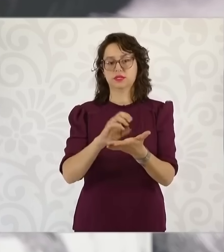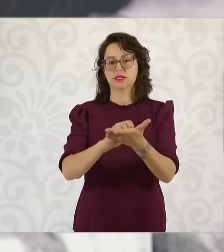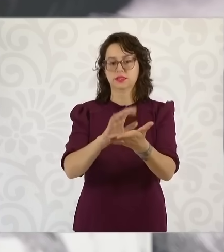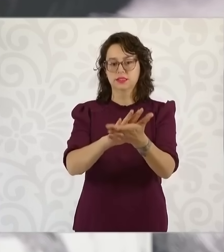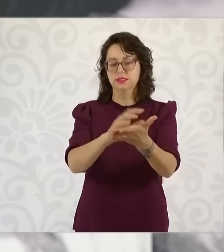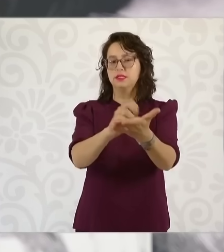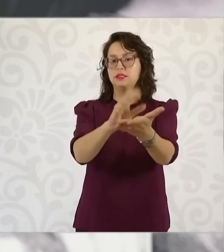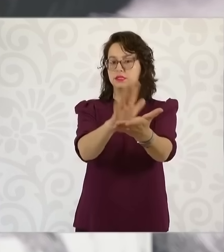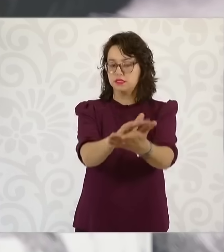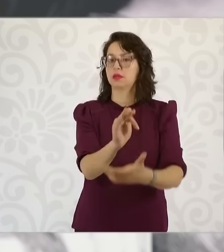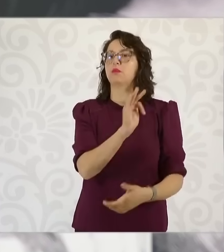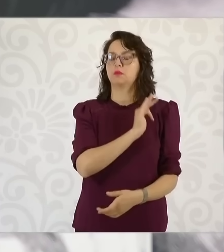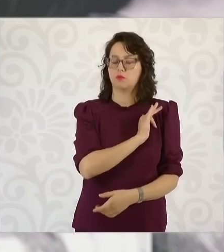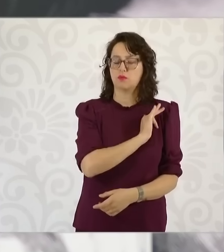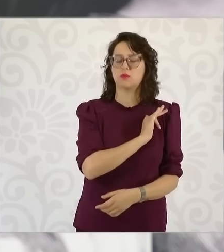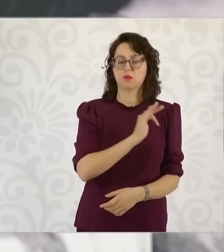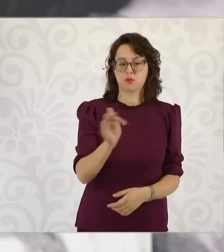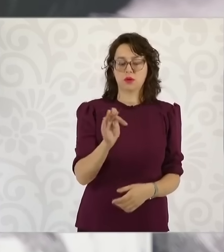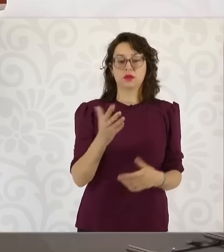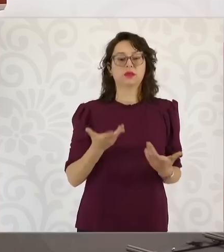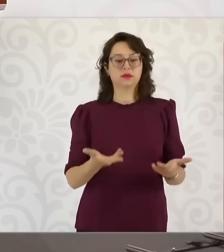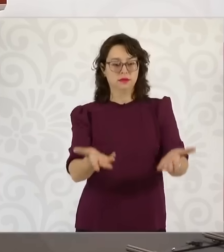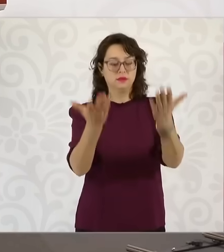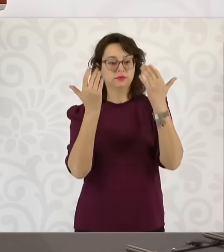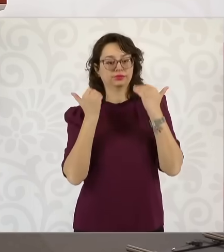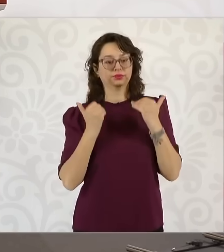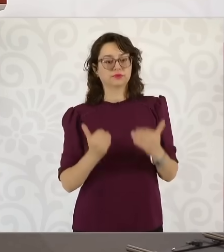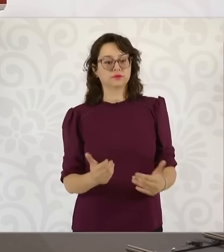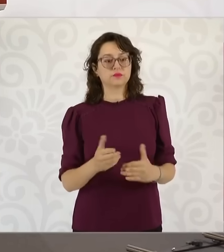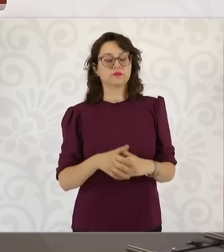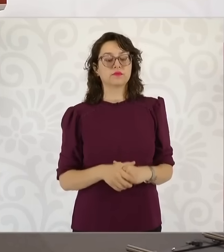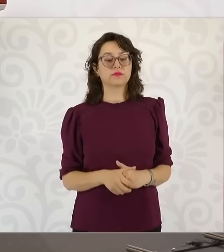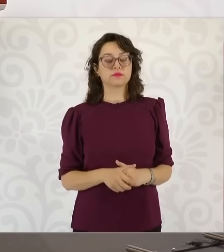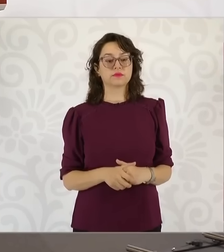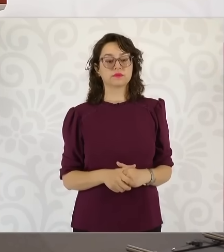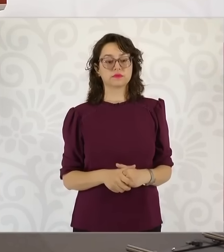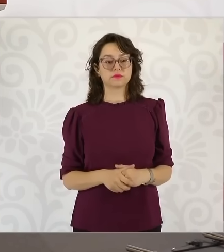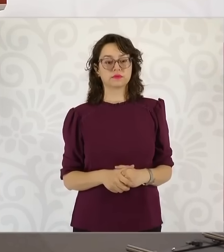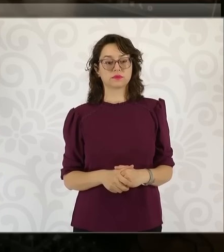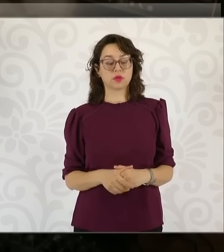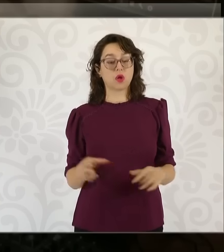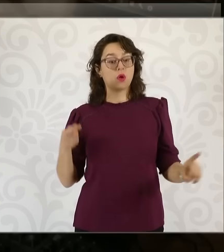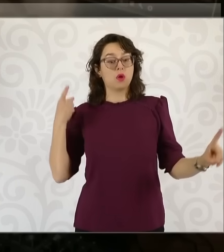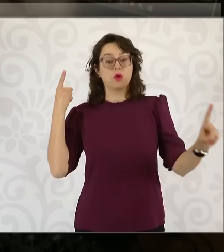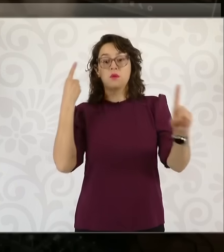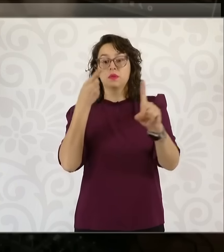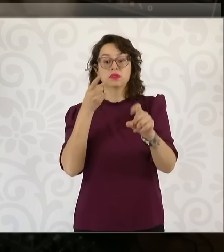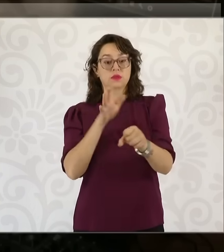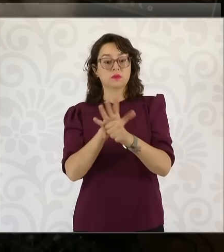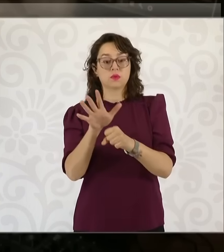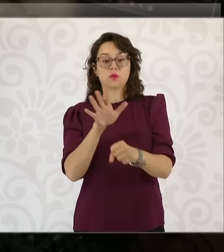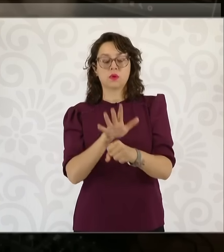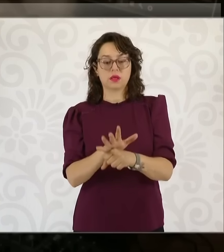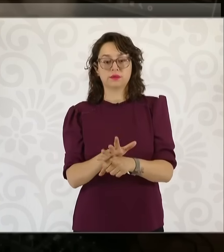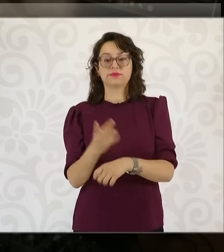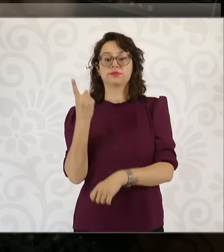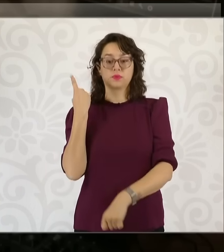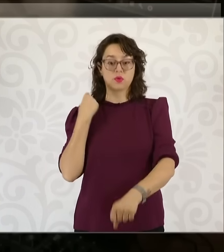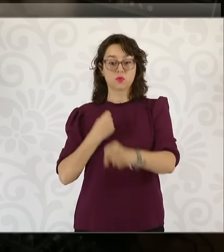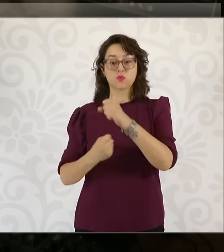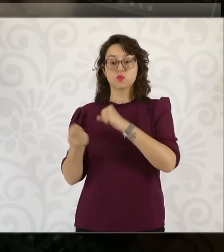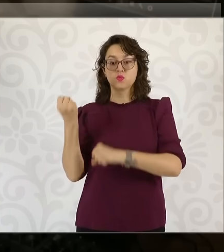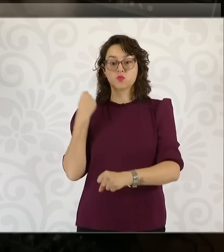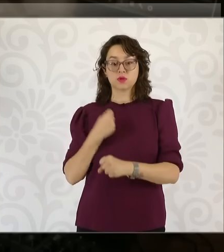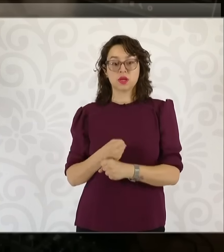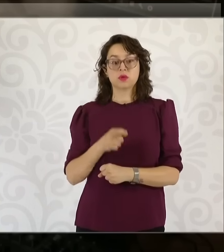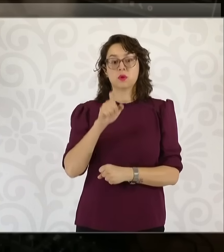En la siguiente podemos ver cuál es el objetivo. El año pasado se hicieron